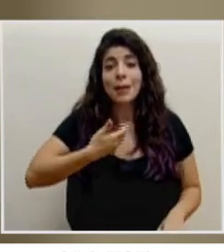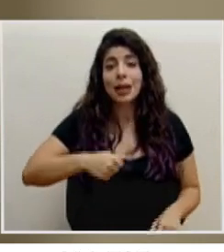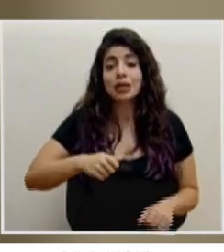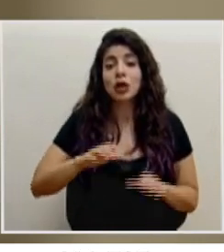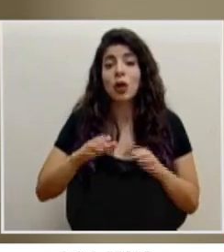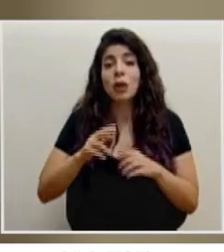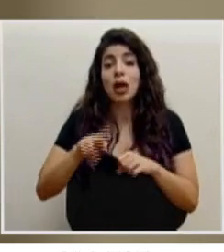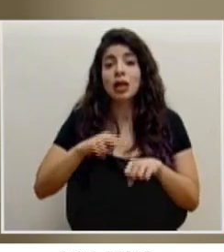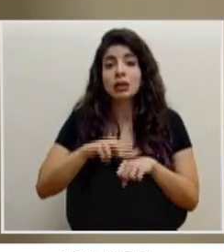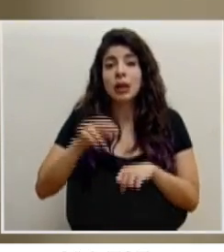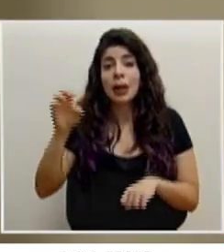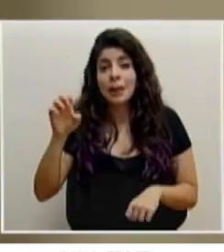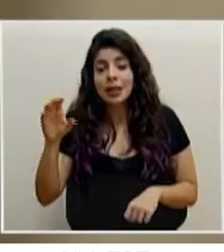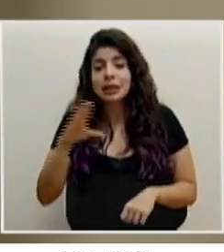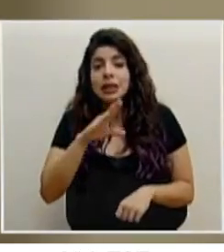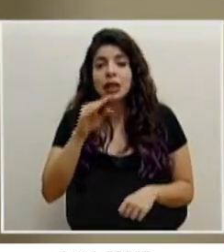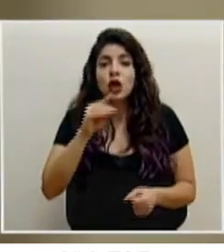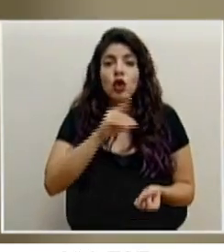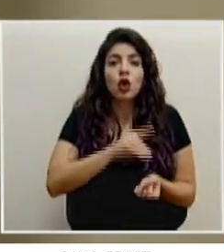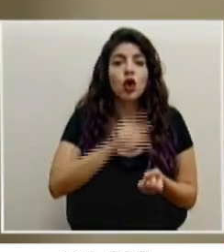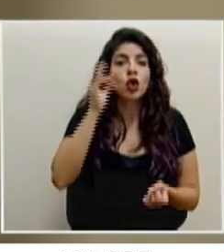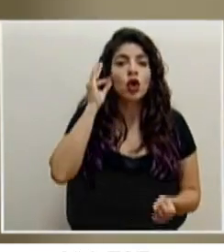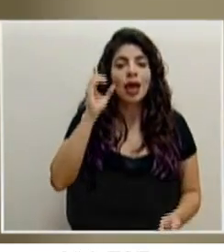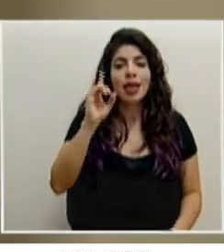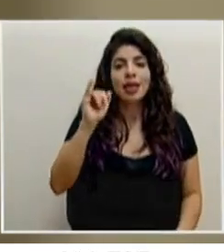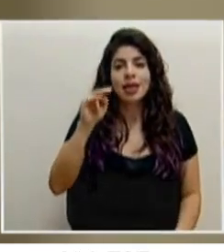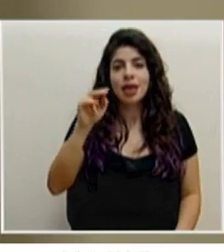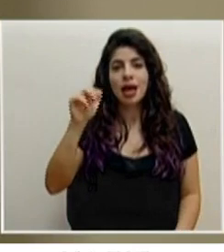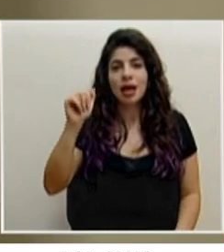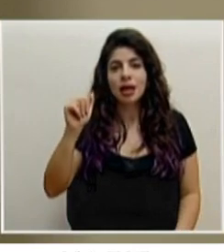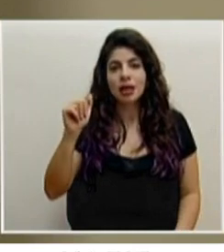Comisión Nacional de Emergencias y la doctora Diana